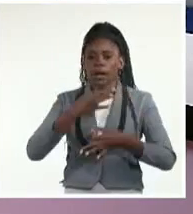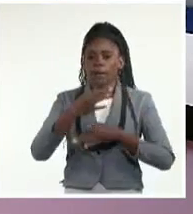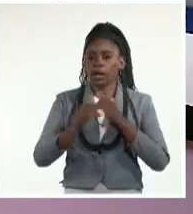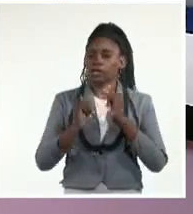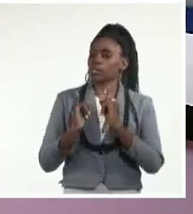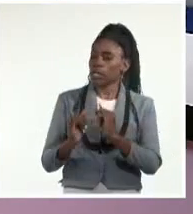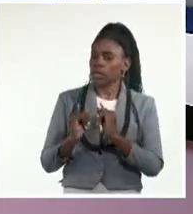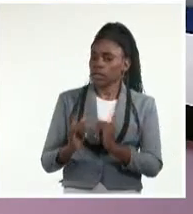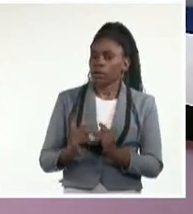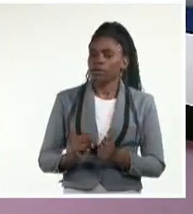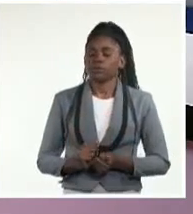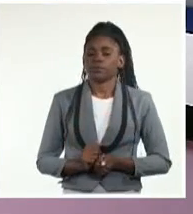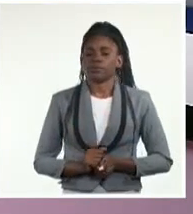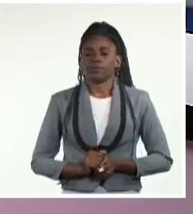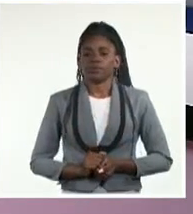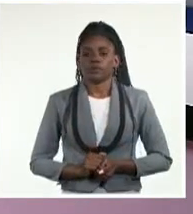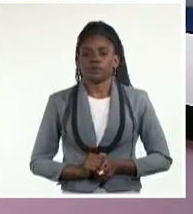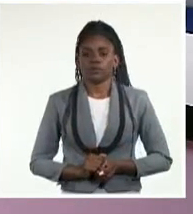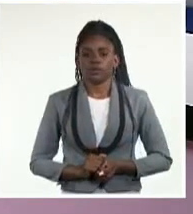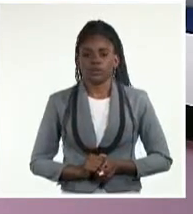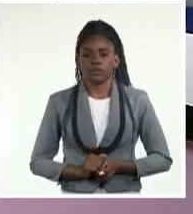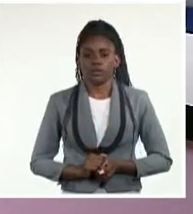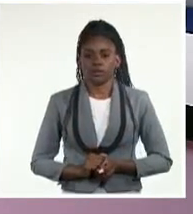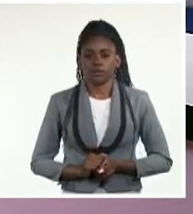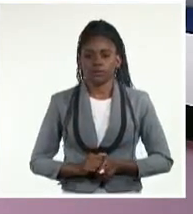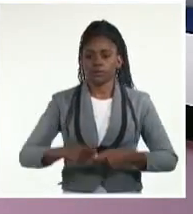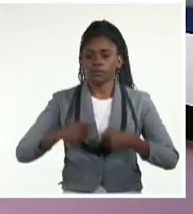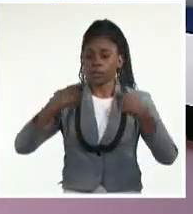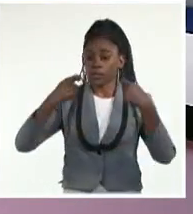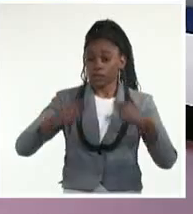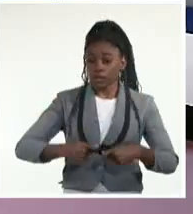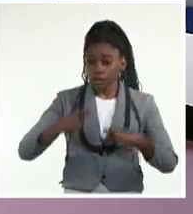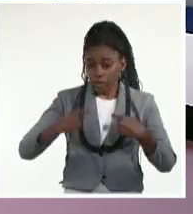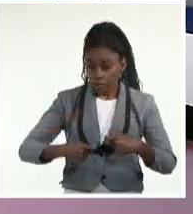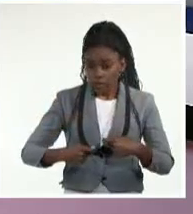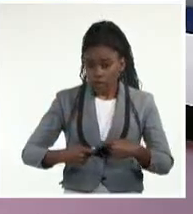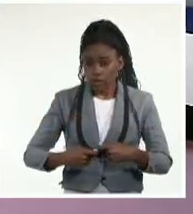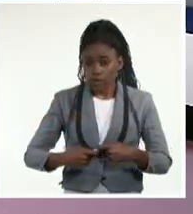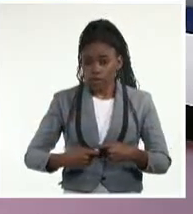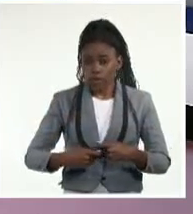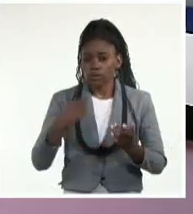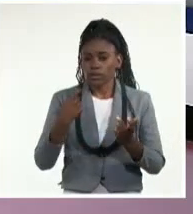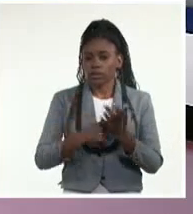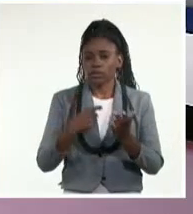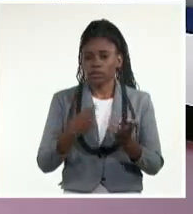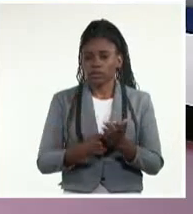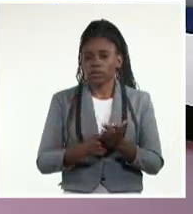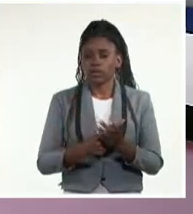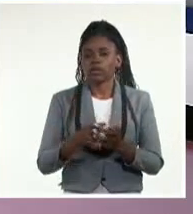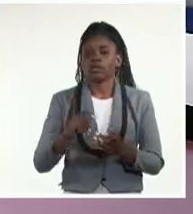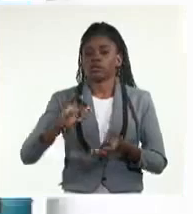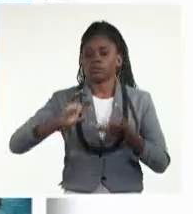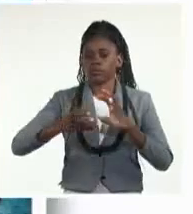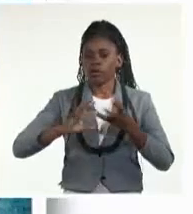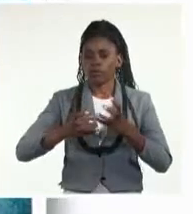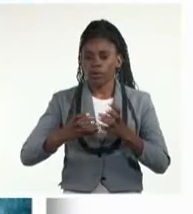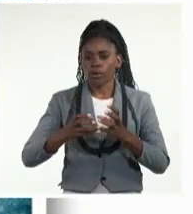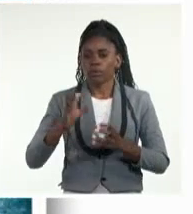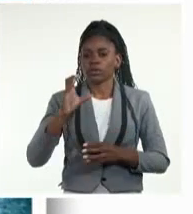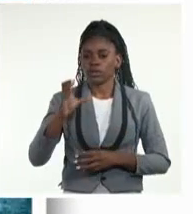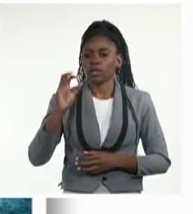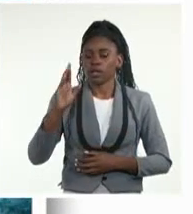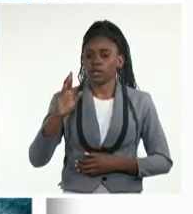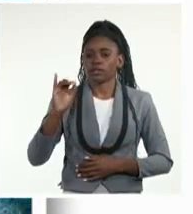de Cuba para que los derechos como acreedor fueran transferidos en favor de CRF. Publica Granma que el